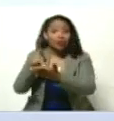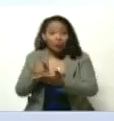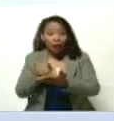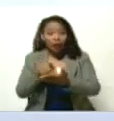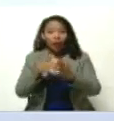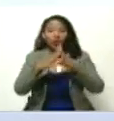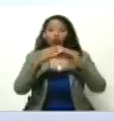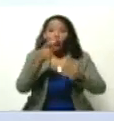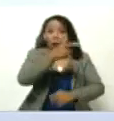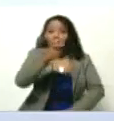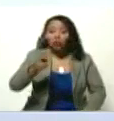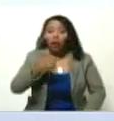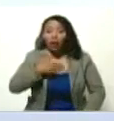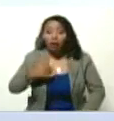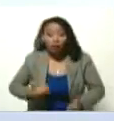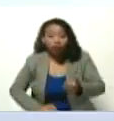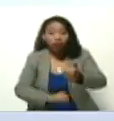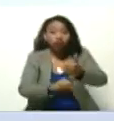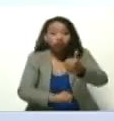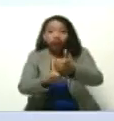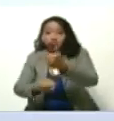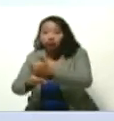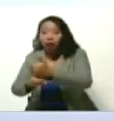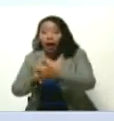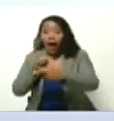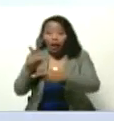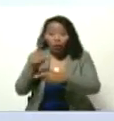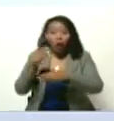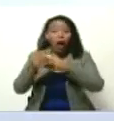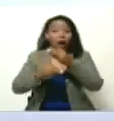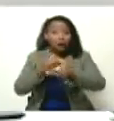propulsoras. Las propulsoras y las propulsoras han hecho un trabajo